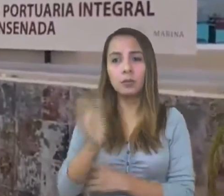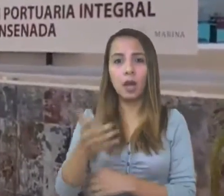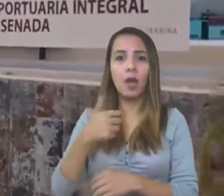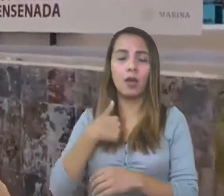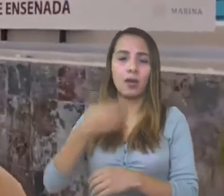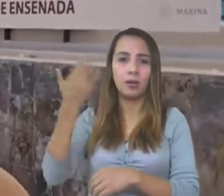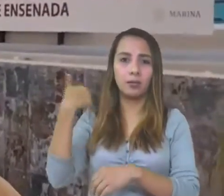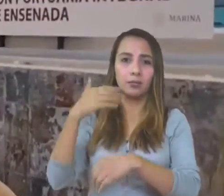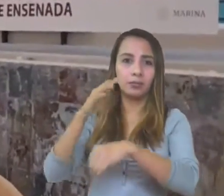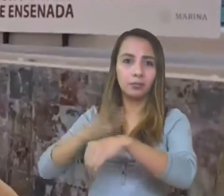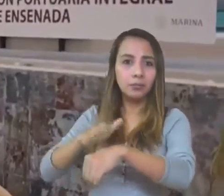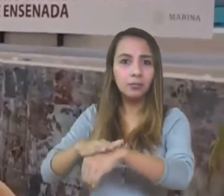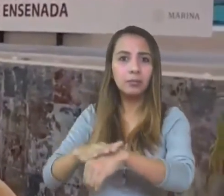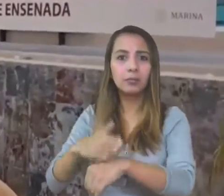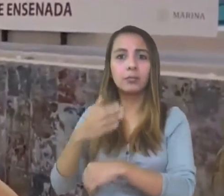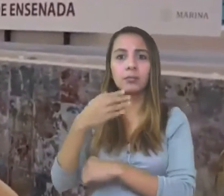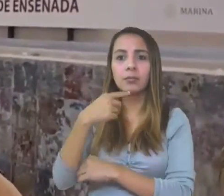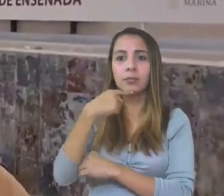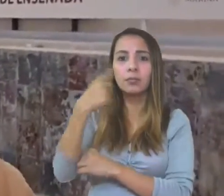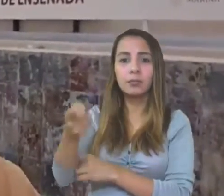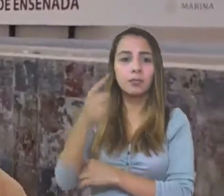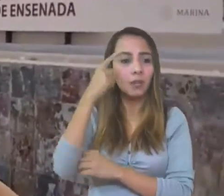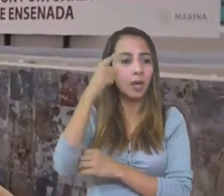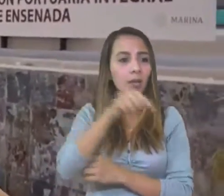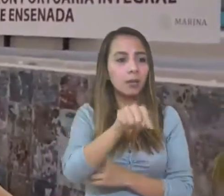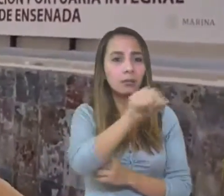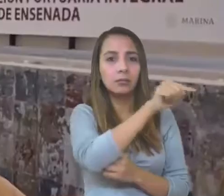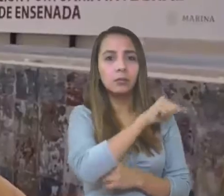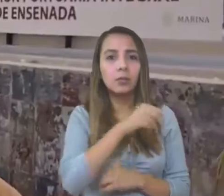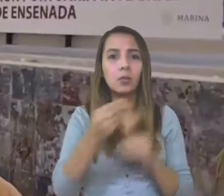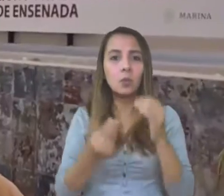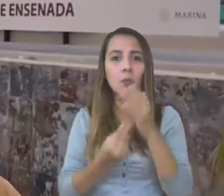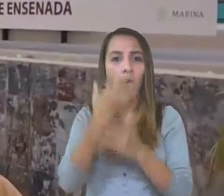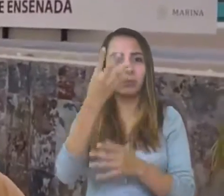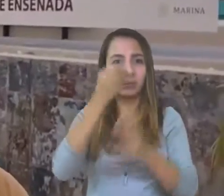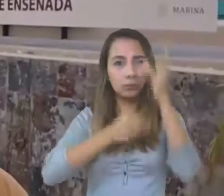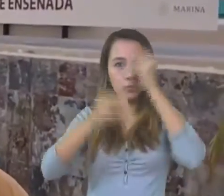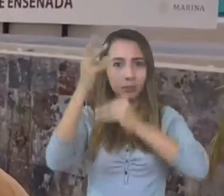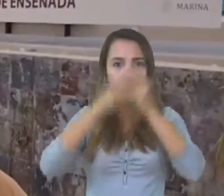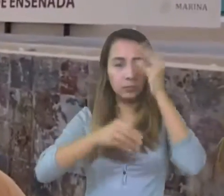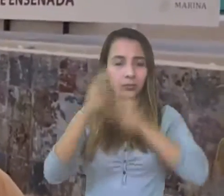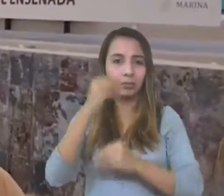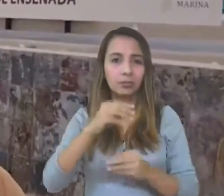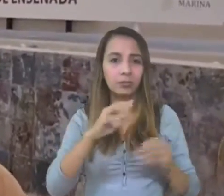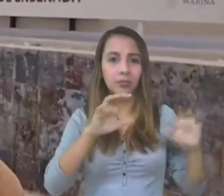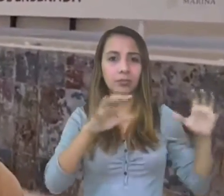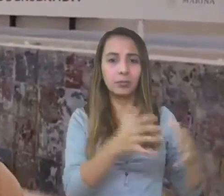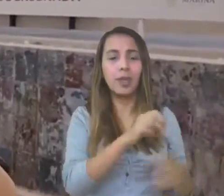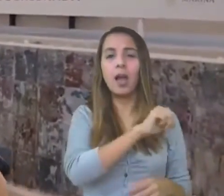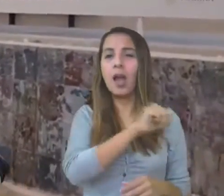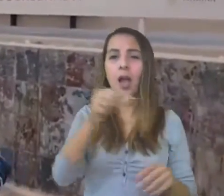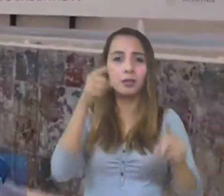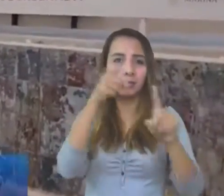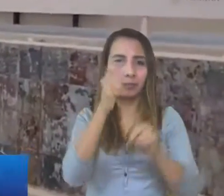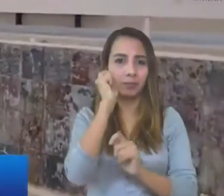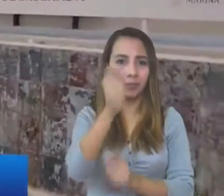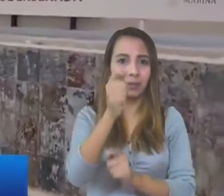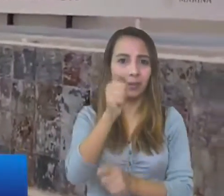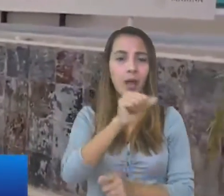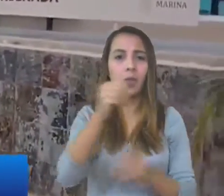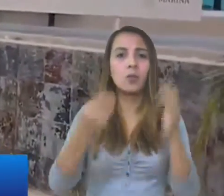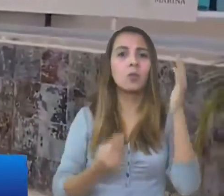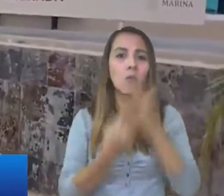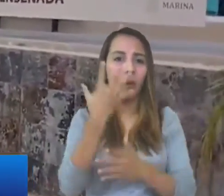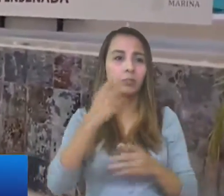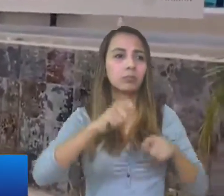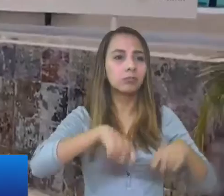pasavantes que son para aprendices, pues para la nueva... Sí. Para la vocación pesquera, pues para las nuevas generaciones.